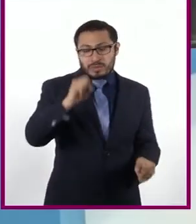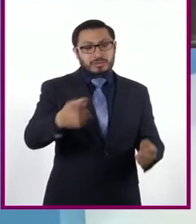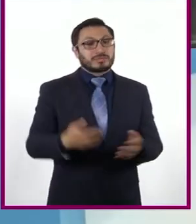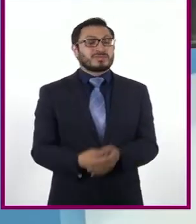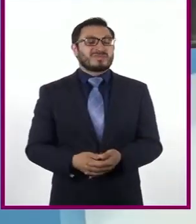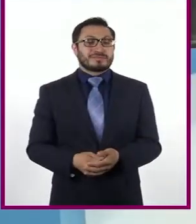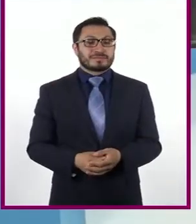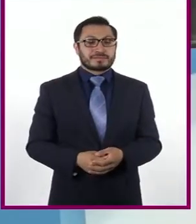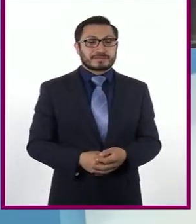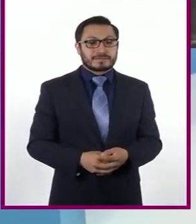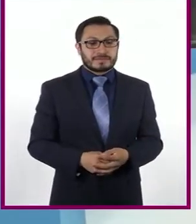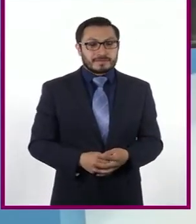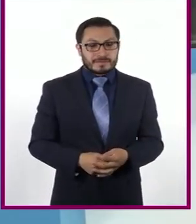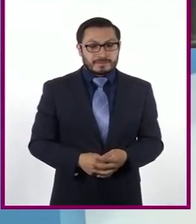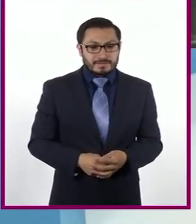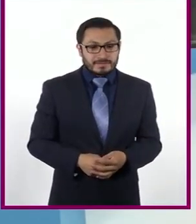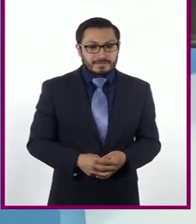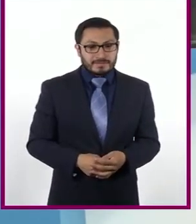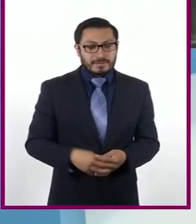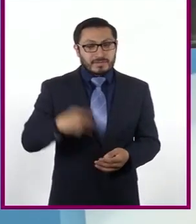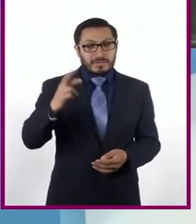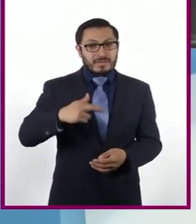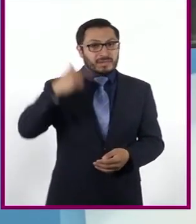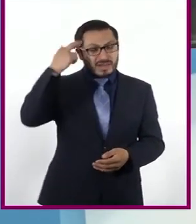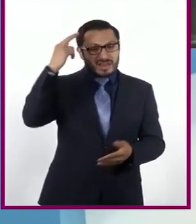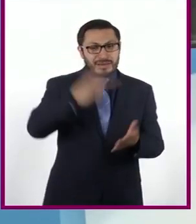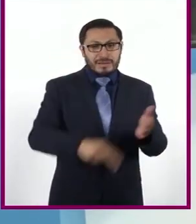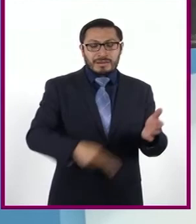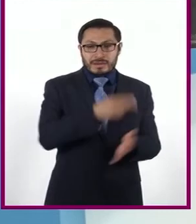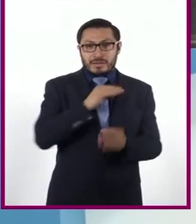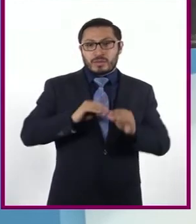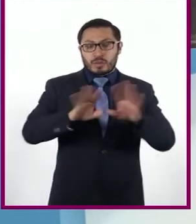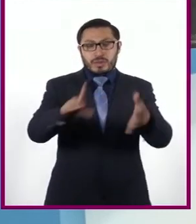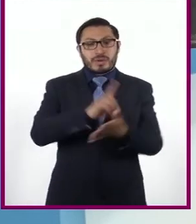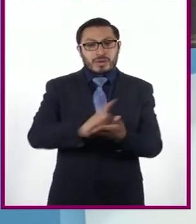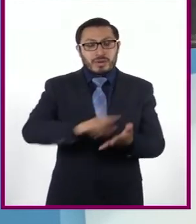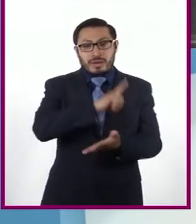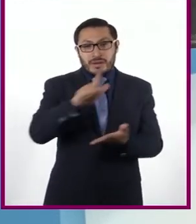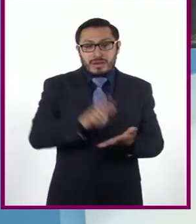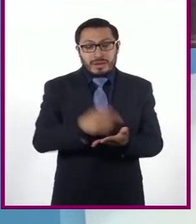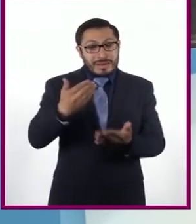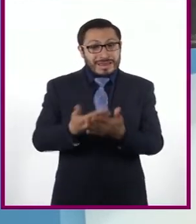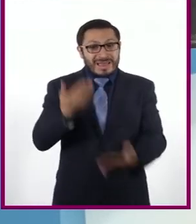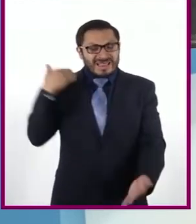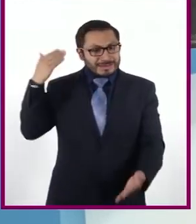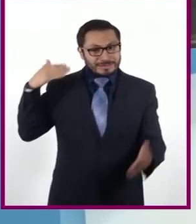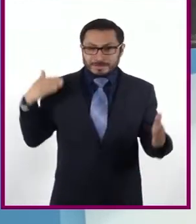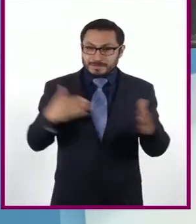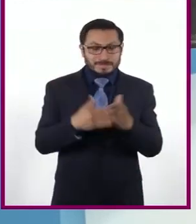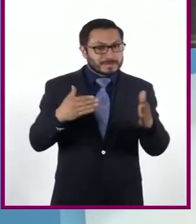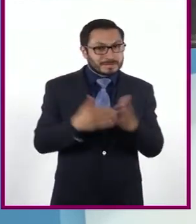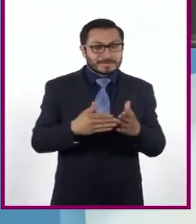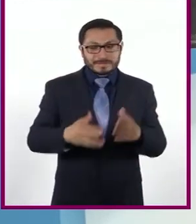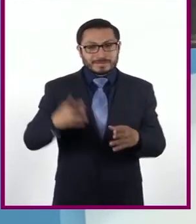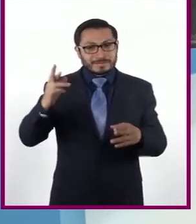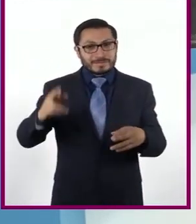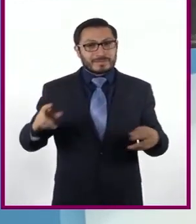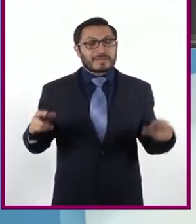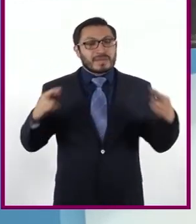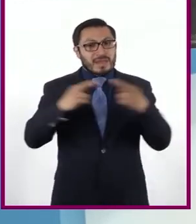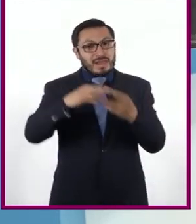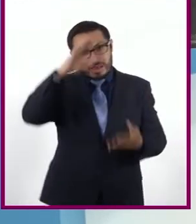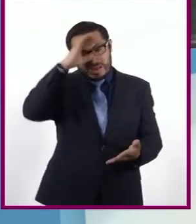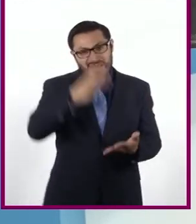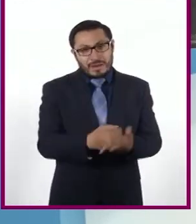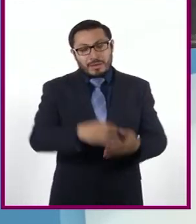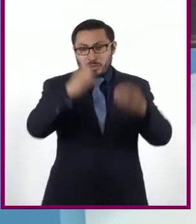parlamentaria. El rey aprobó la Declaración de Derechos, ley que impedía el acceso al trono a los católicos,